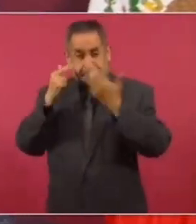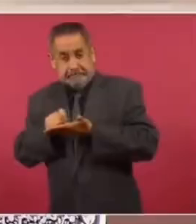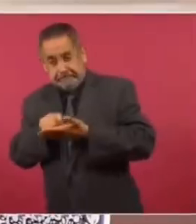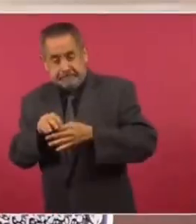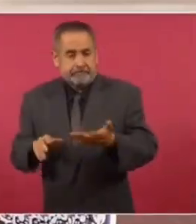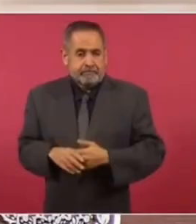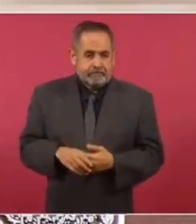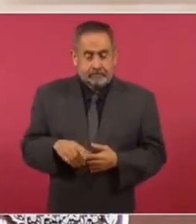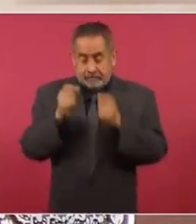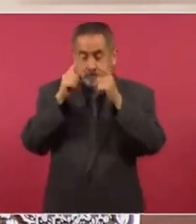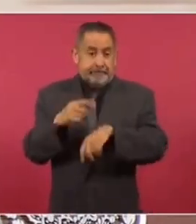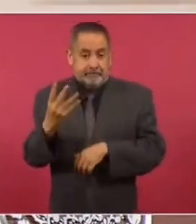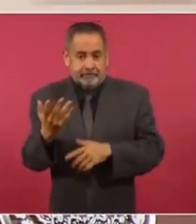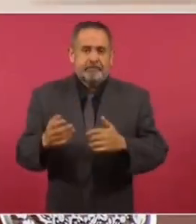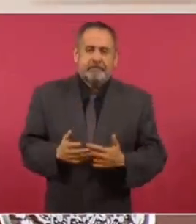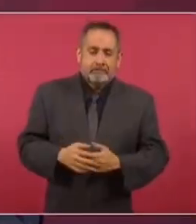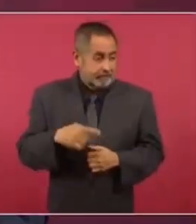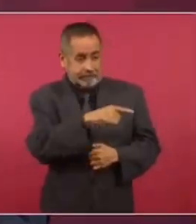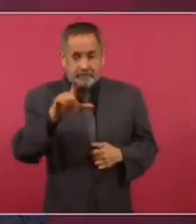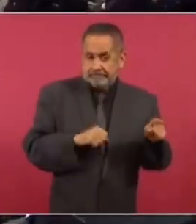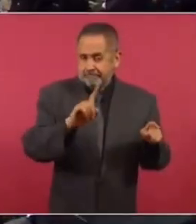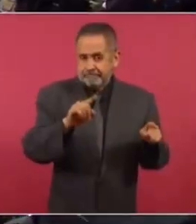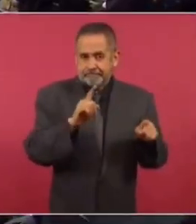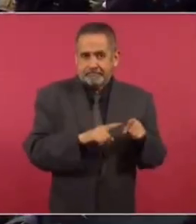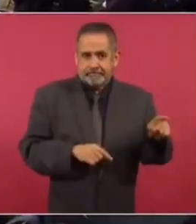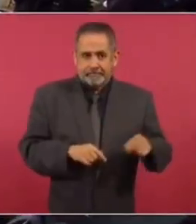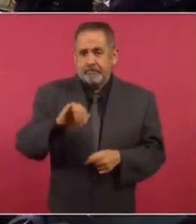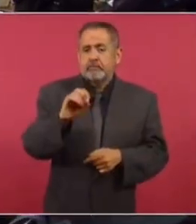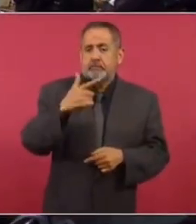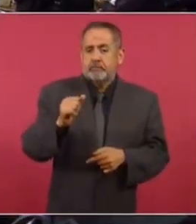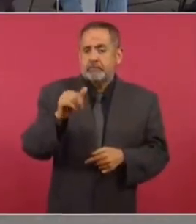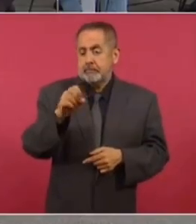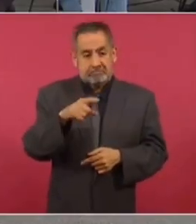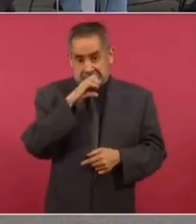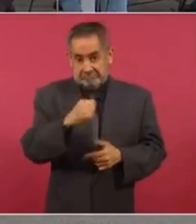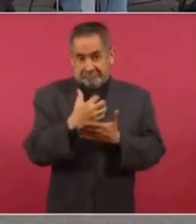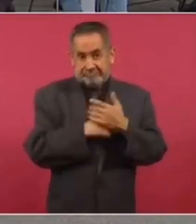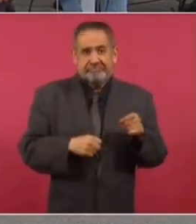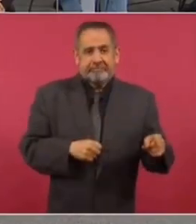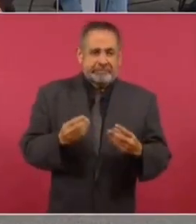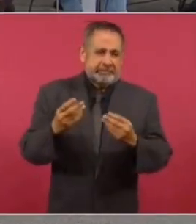modo que a las cuatro sí ni modo que este ahora Jorge Ramos